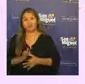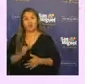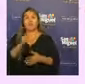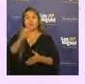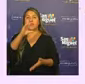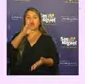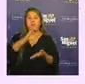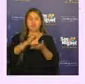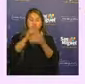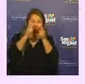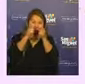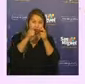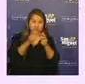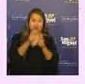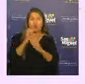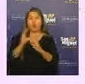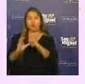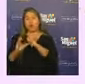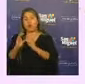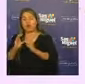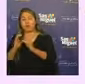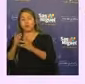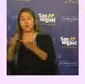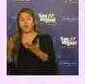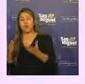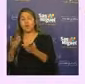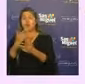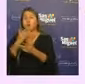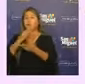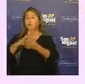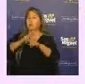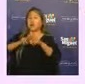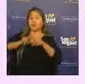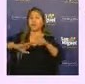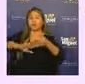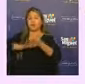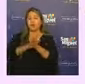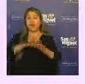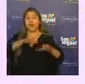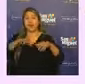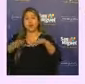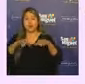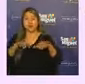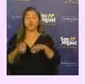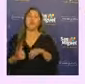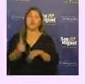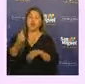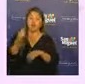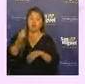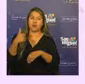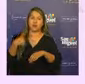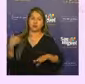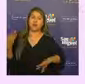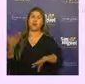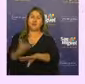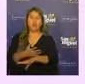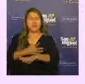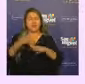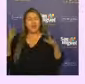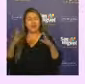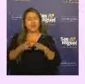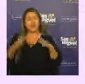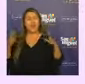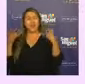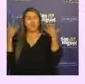de control, desde comunicaciones, desde montar todo esto ayer. Así que les pido un gran,